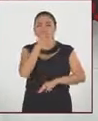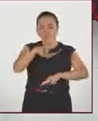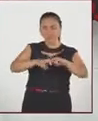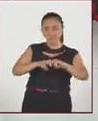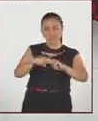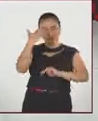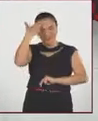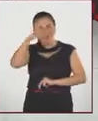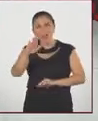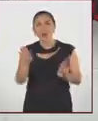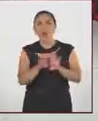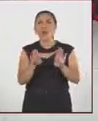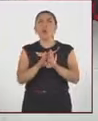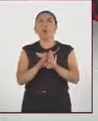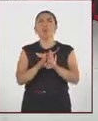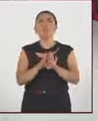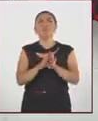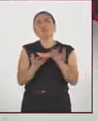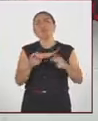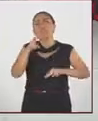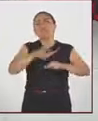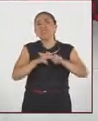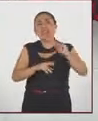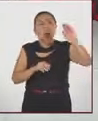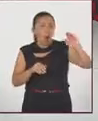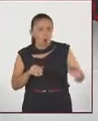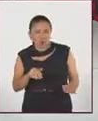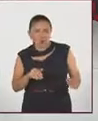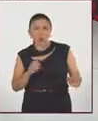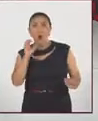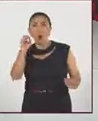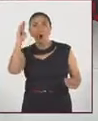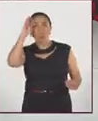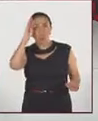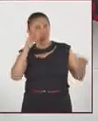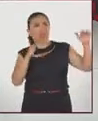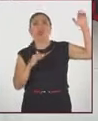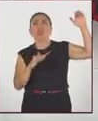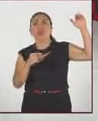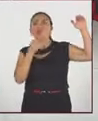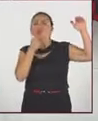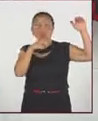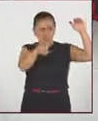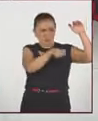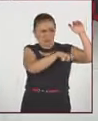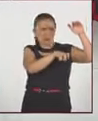Como que están ya sea sillas muy pequeñas o sillas muy grandes para los alumnos, entonces están colgando los